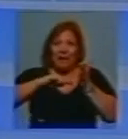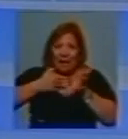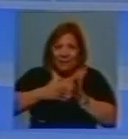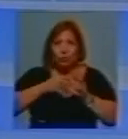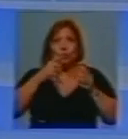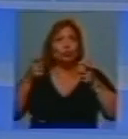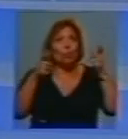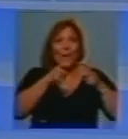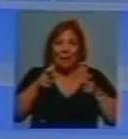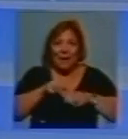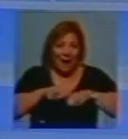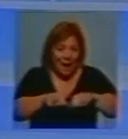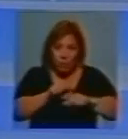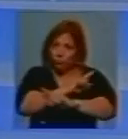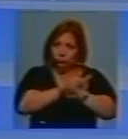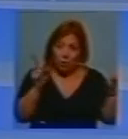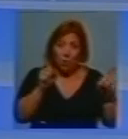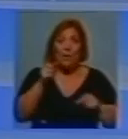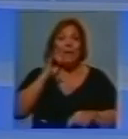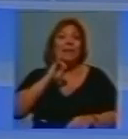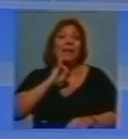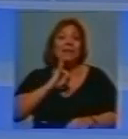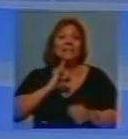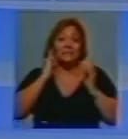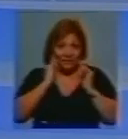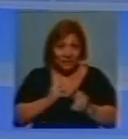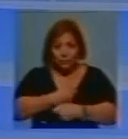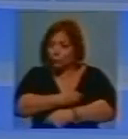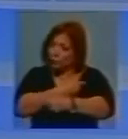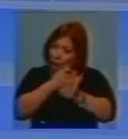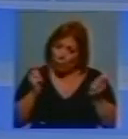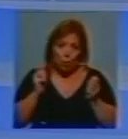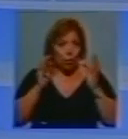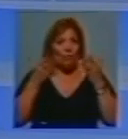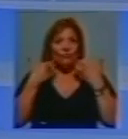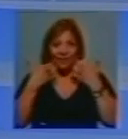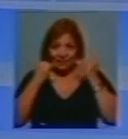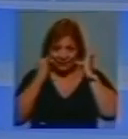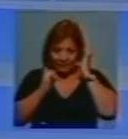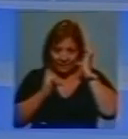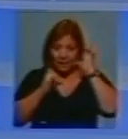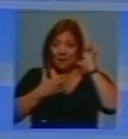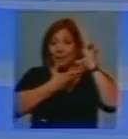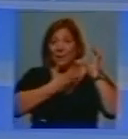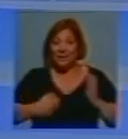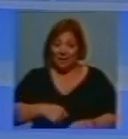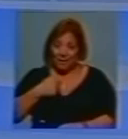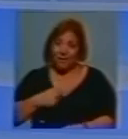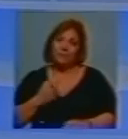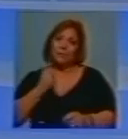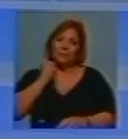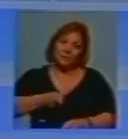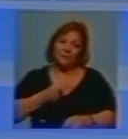los derivados de la leche. No obstante, la gremial asegura que se abastecerá de leche fresca. El presidente José Mujica decidió intervenir